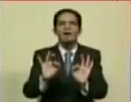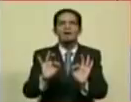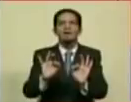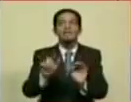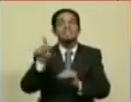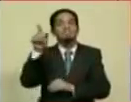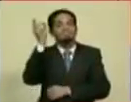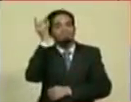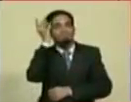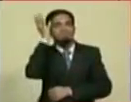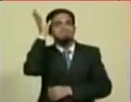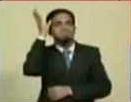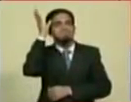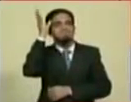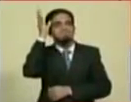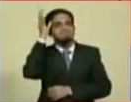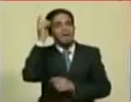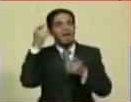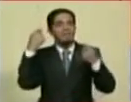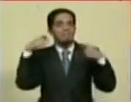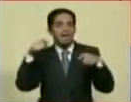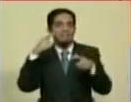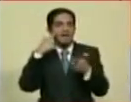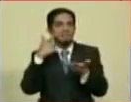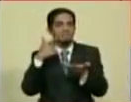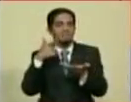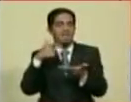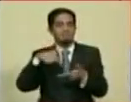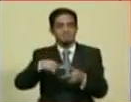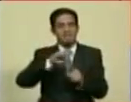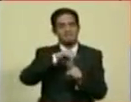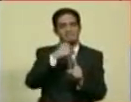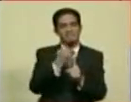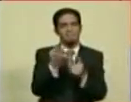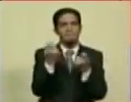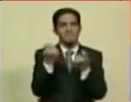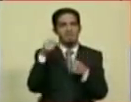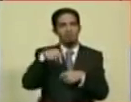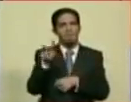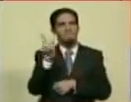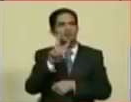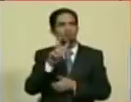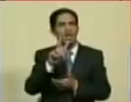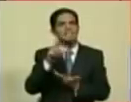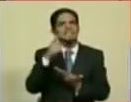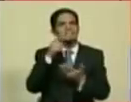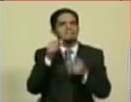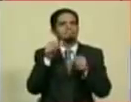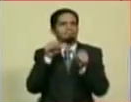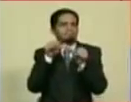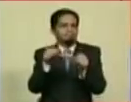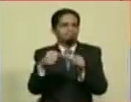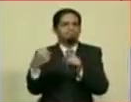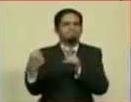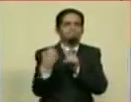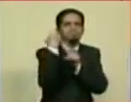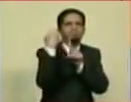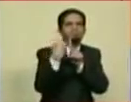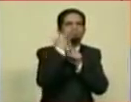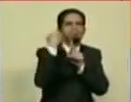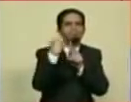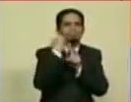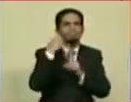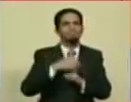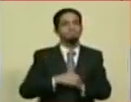implementado para desestabilizar nuestro sistema financiero y nuestra economía, aún persisten. El día de ayer, en